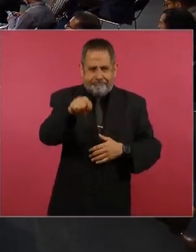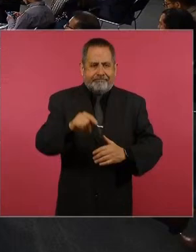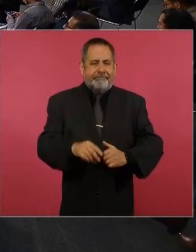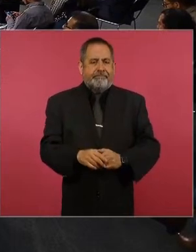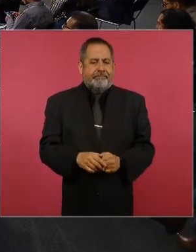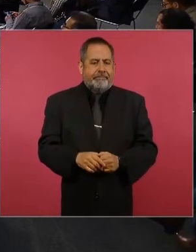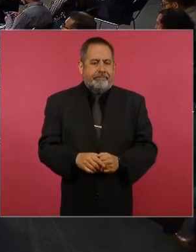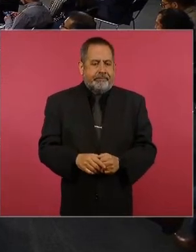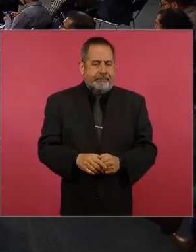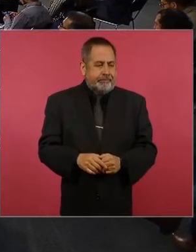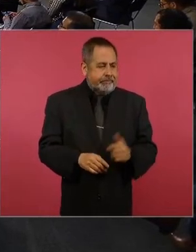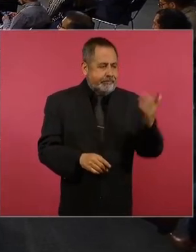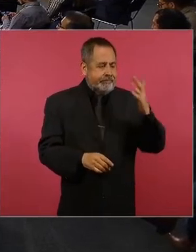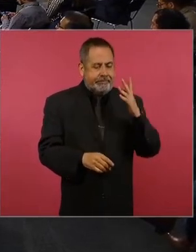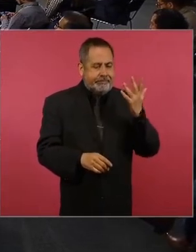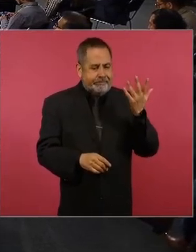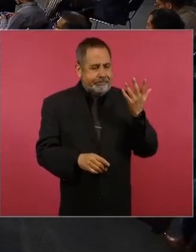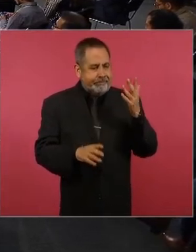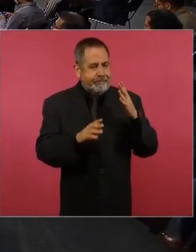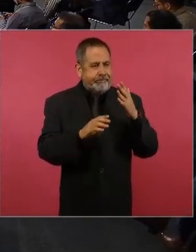Es otro eclipse,